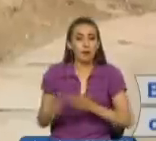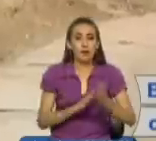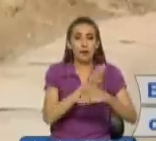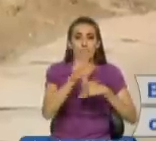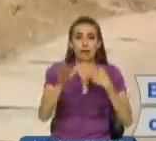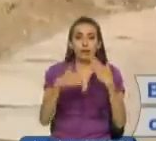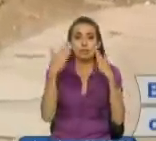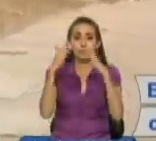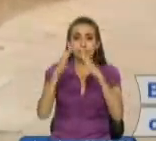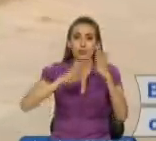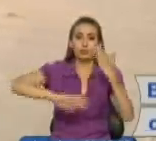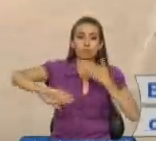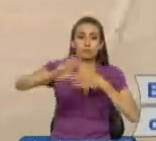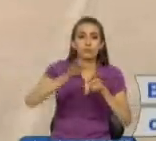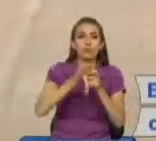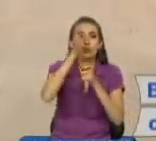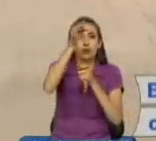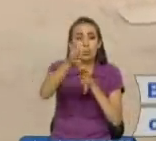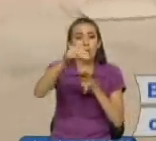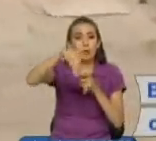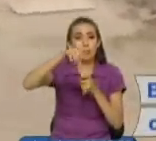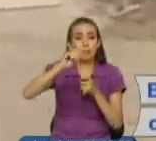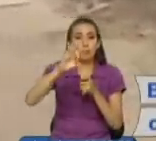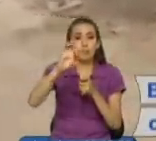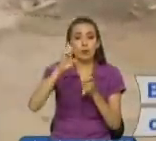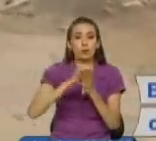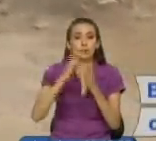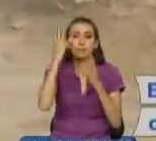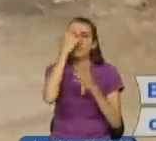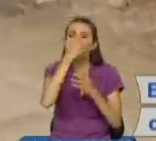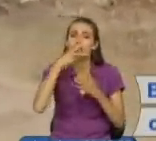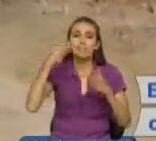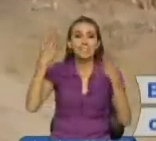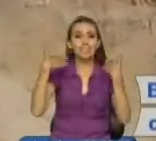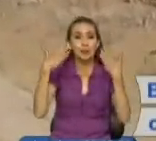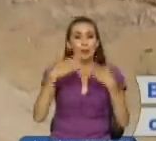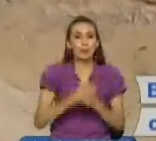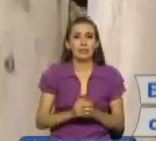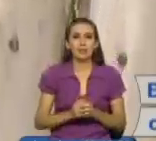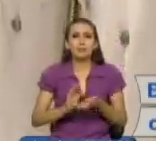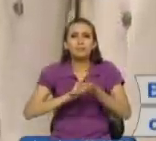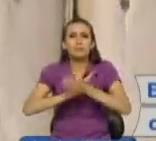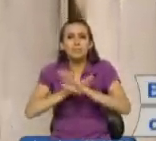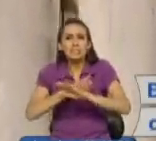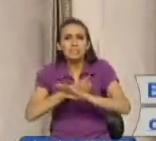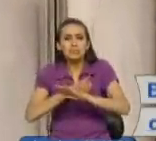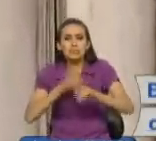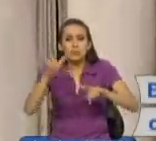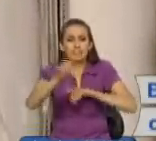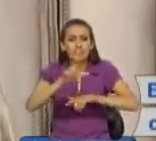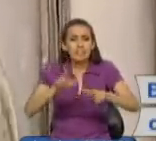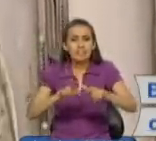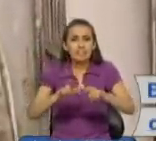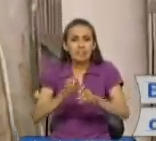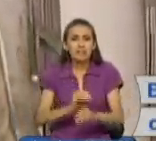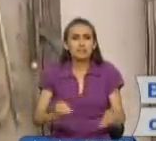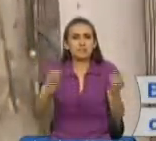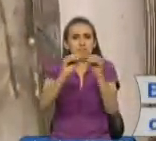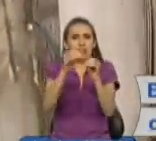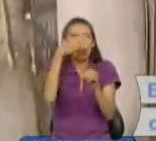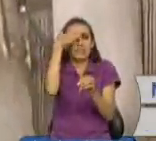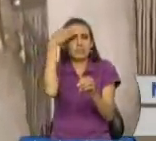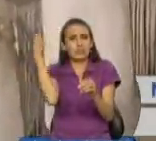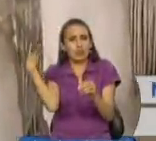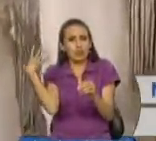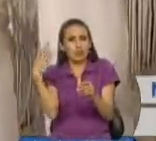busca convertir a Monte Sinaí en el lugar más lindo de Guayaquil después de haber sido el sector como quien dice más olvidado en